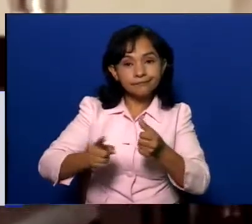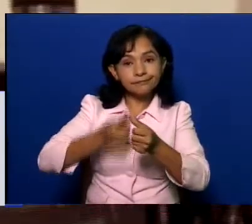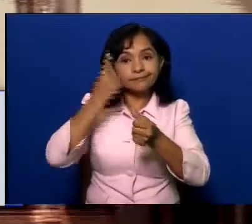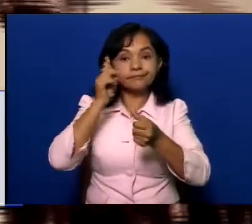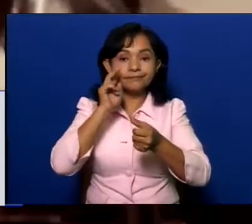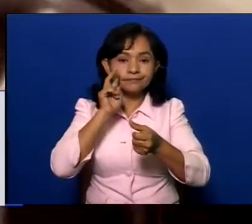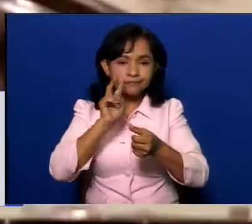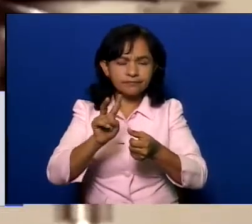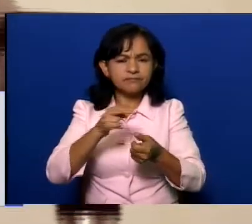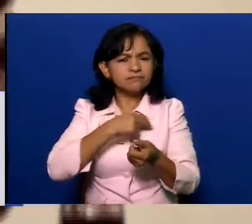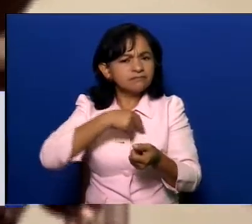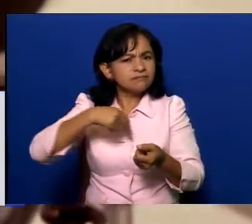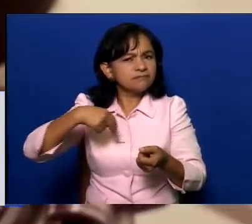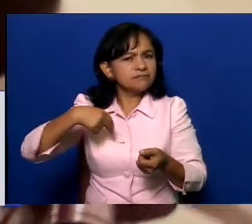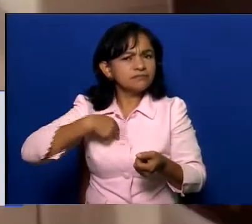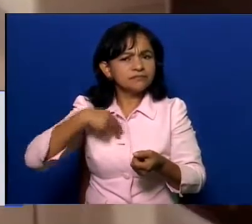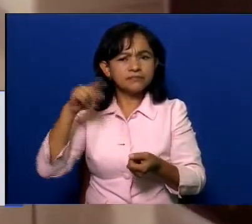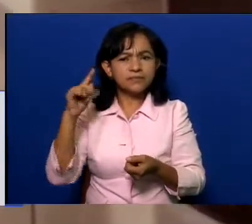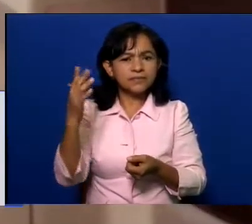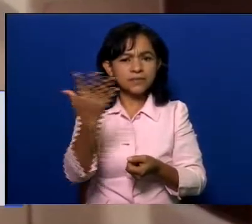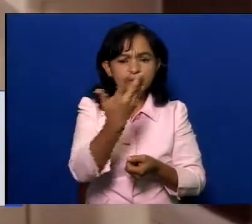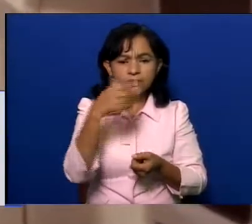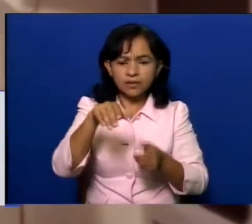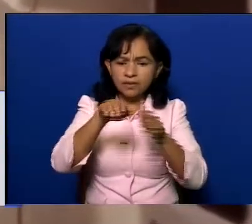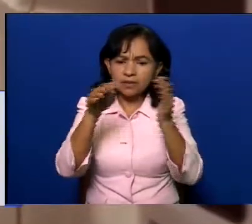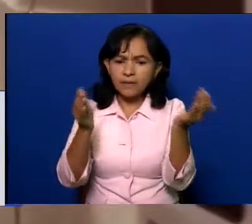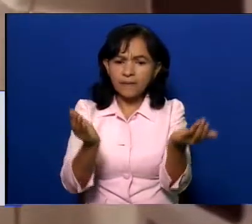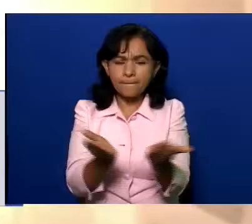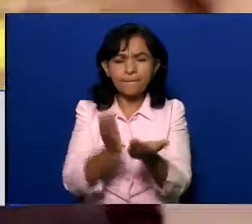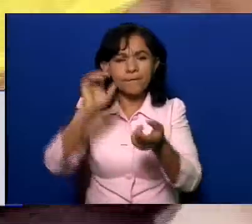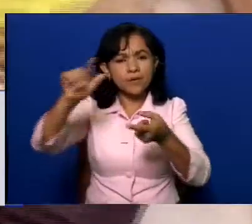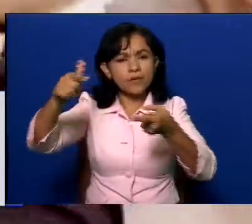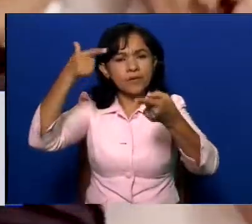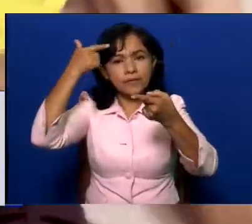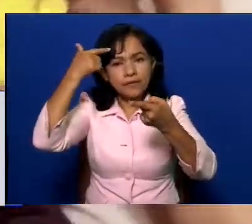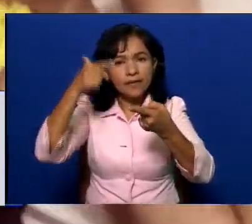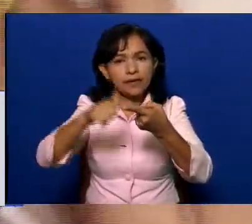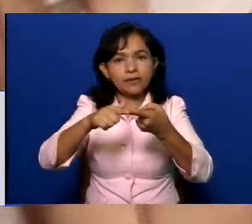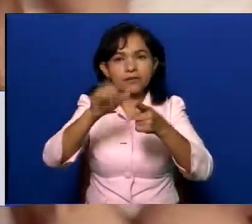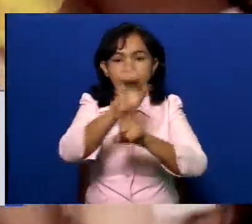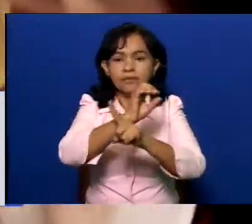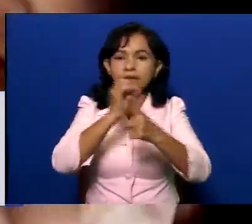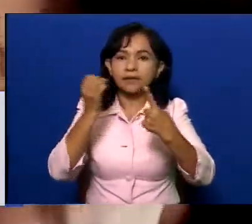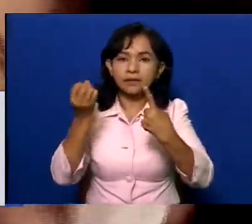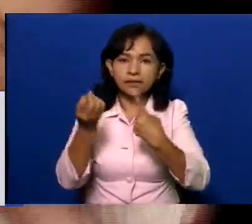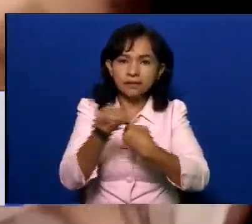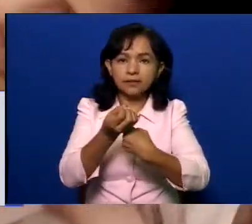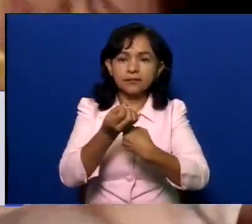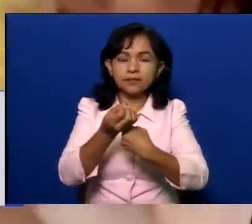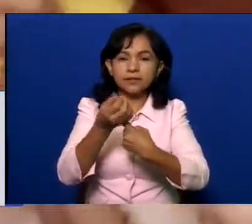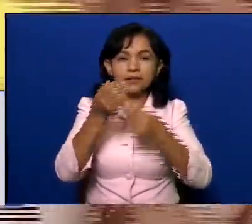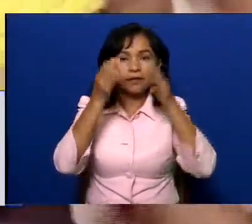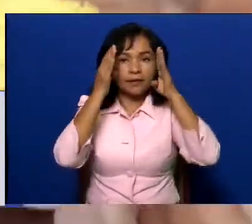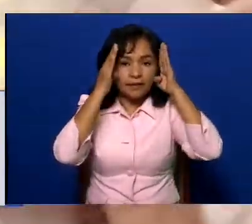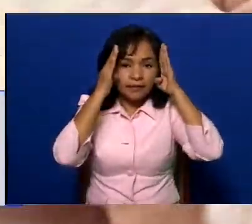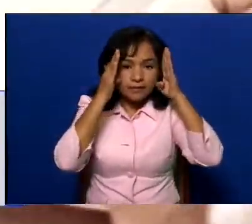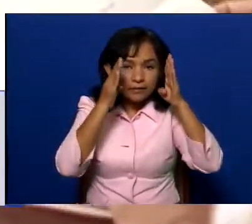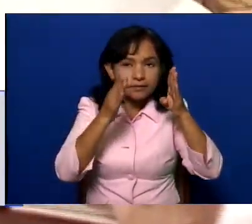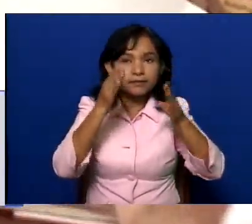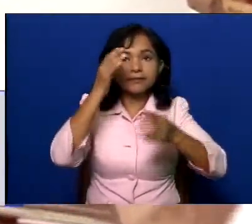la incidencia de esta enfermedad. El Día Mundial contra el Cáncer es una oportunidad para reflexionar y